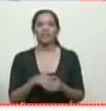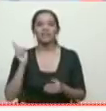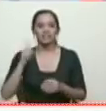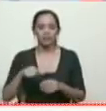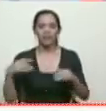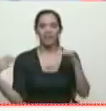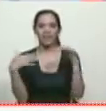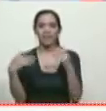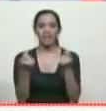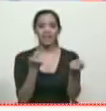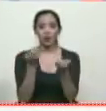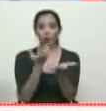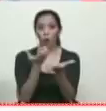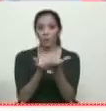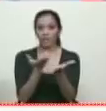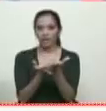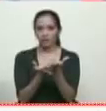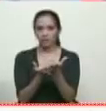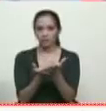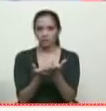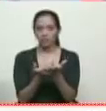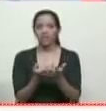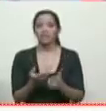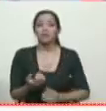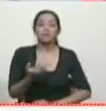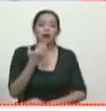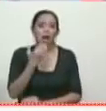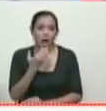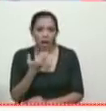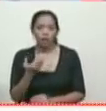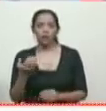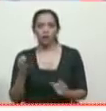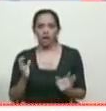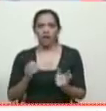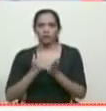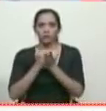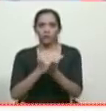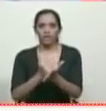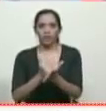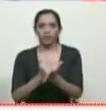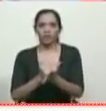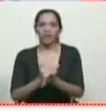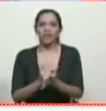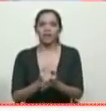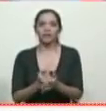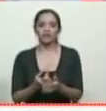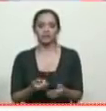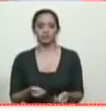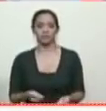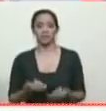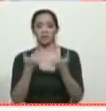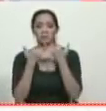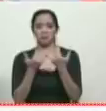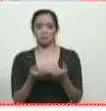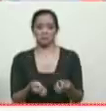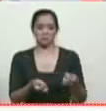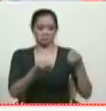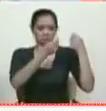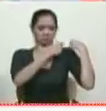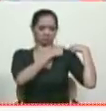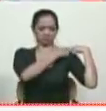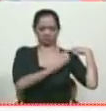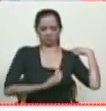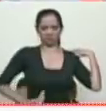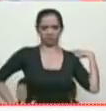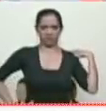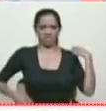guerra económica, que si para algo ha servido la autoproclamación, el acto ese de teatro